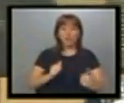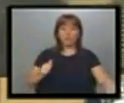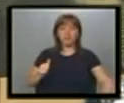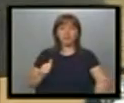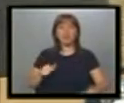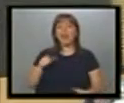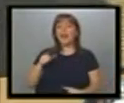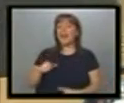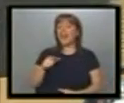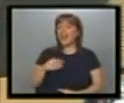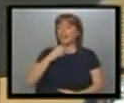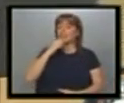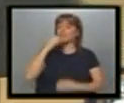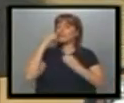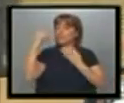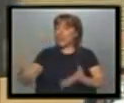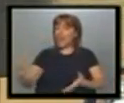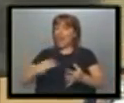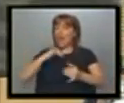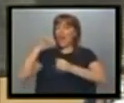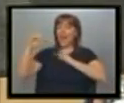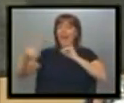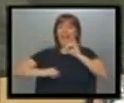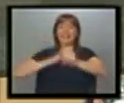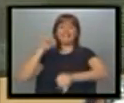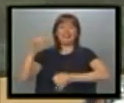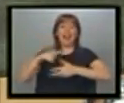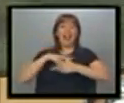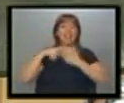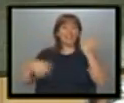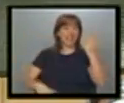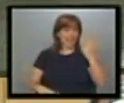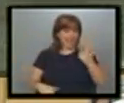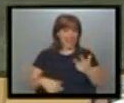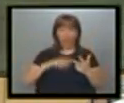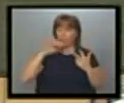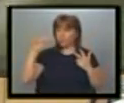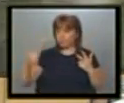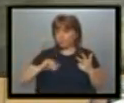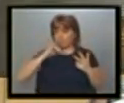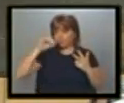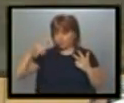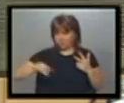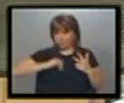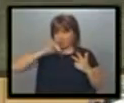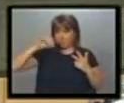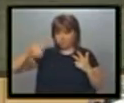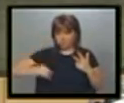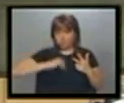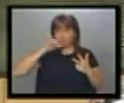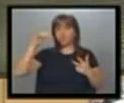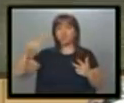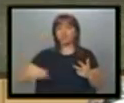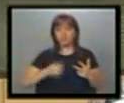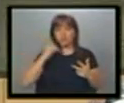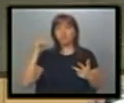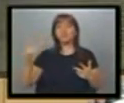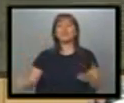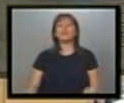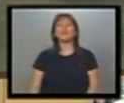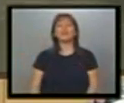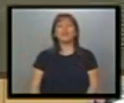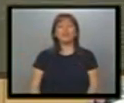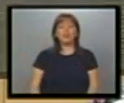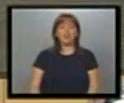menos 3 veces, que empezara a contar cosas, claro. Y en esas varias veces que él contó, que él habló,